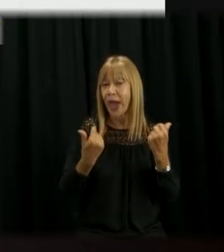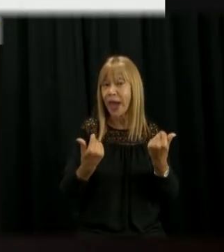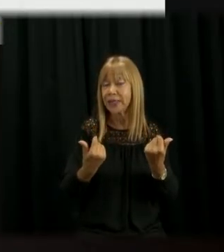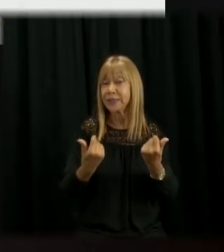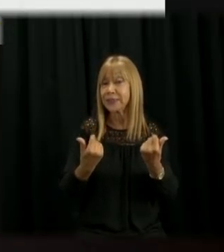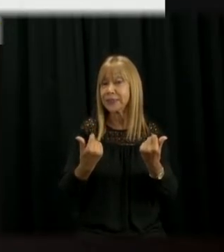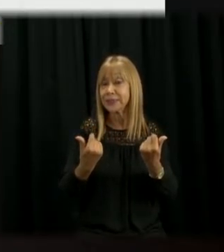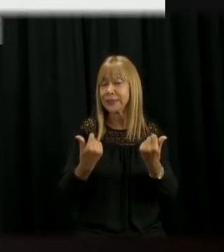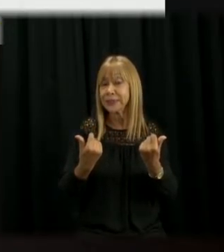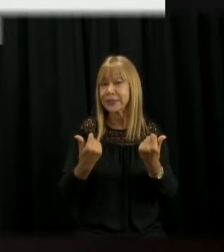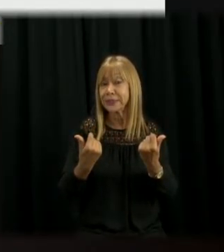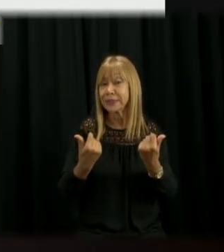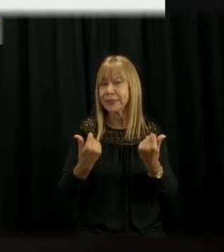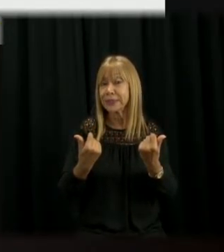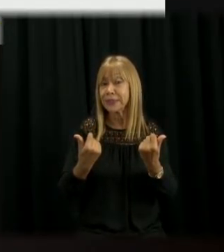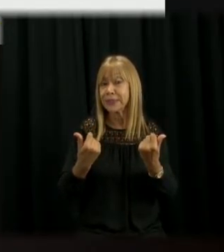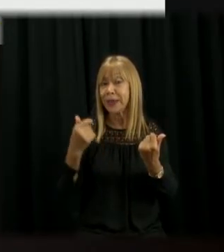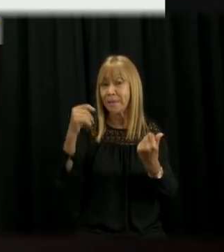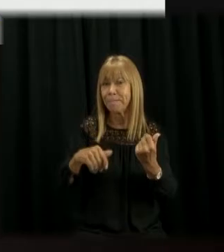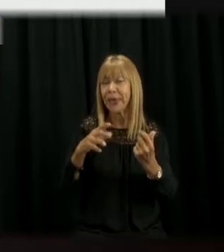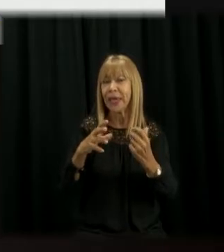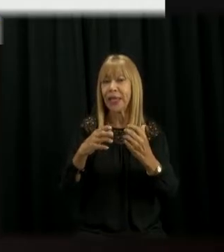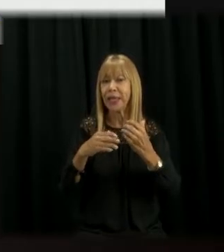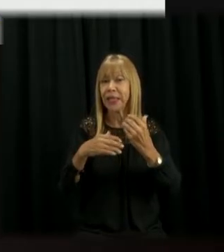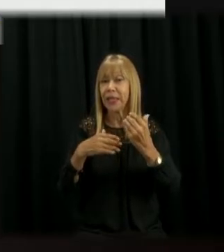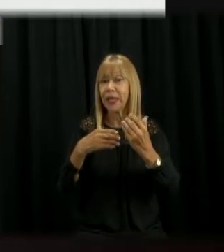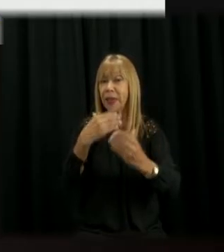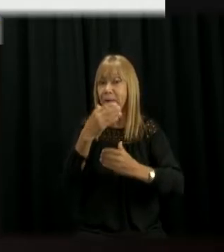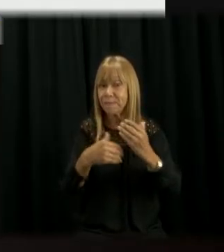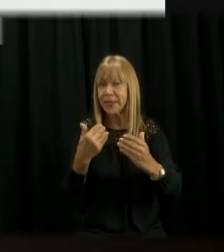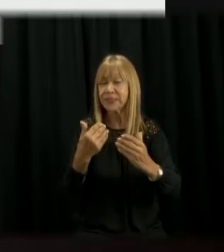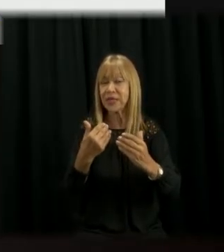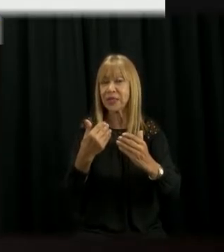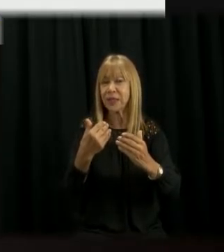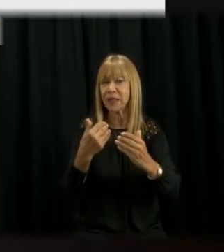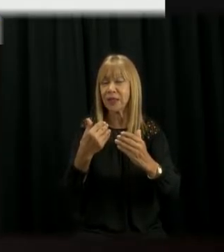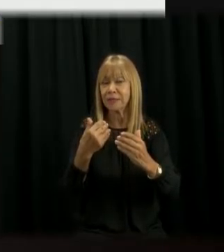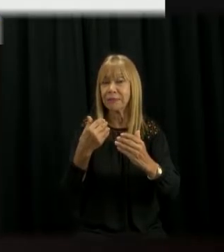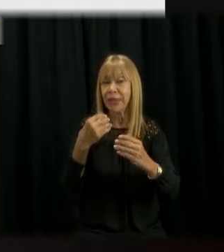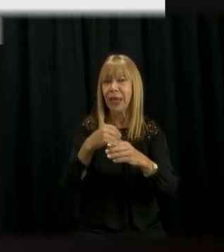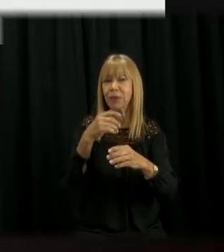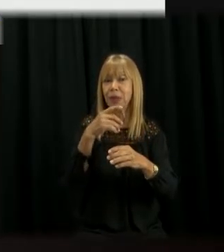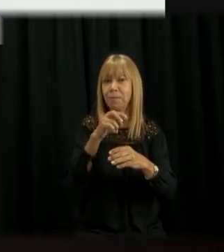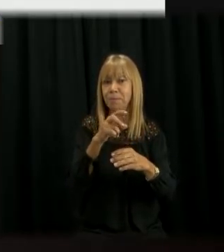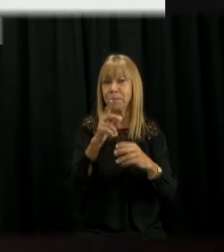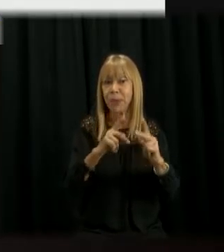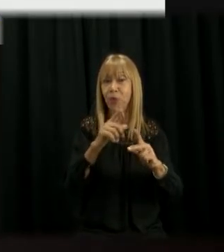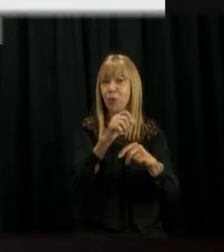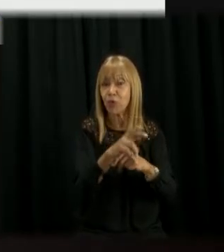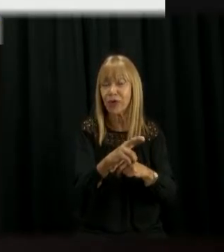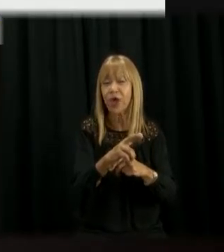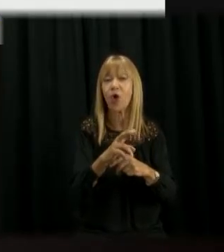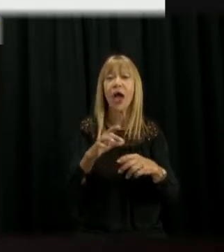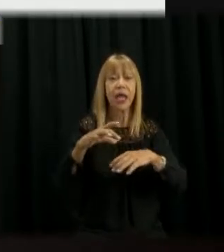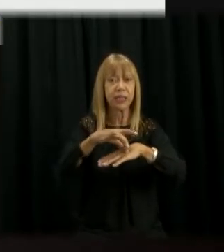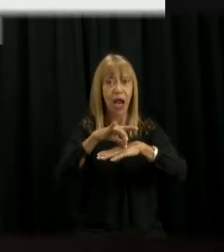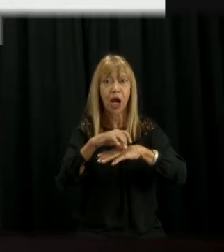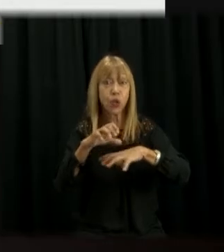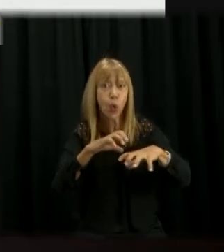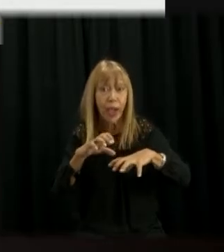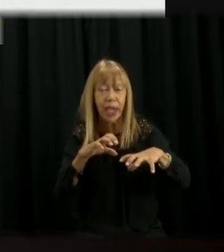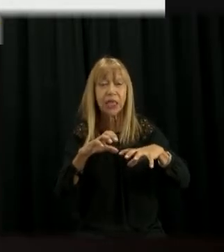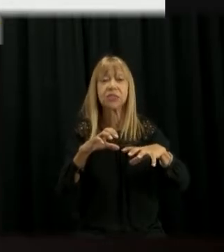que tenían intereses en el proceso de proveer información financiera a la gente de Puerto Rico. Entonces,